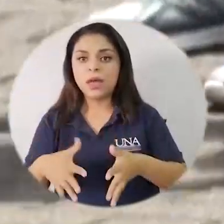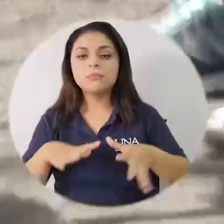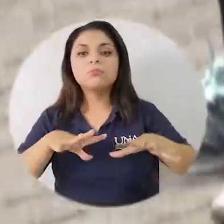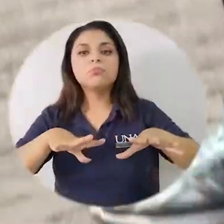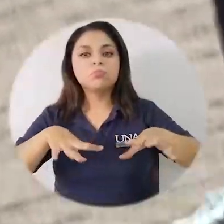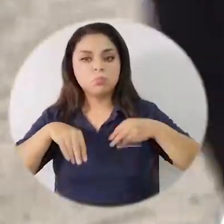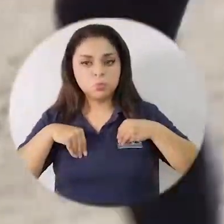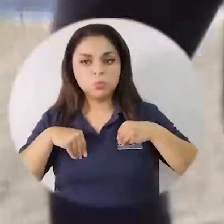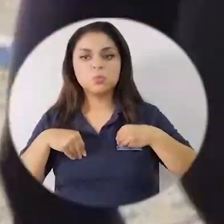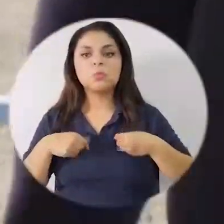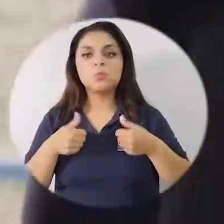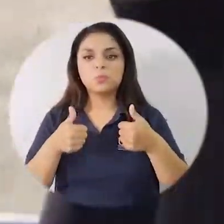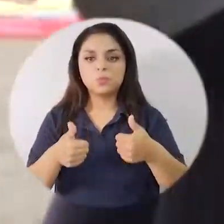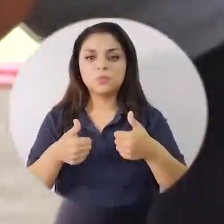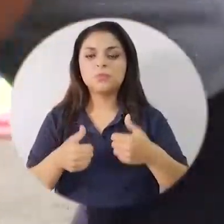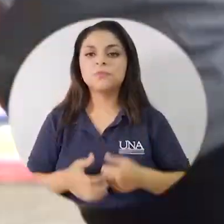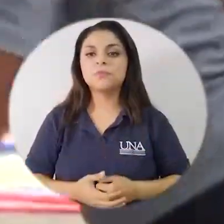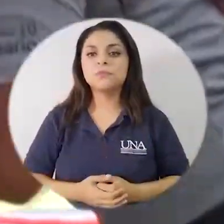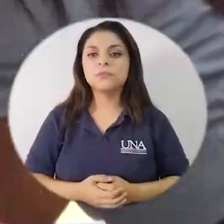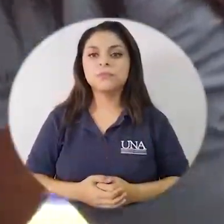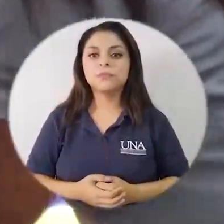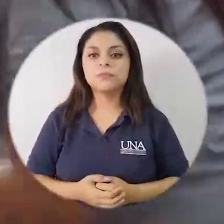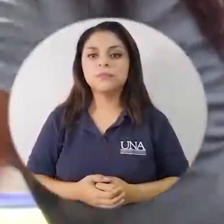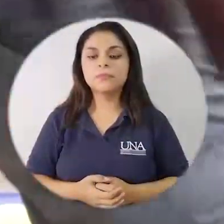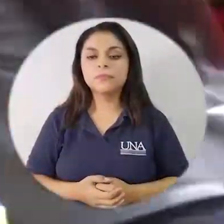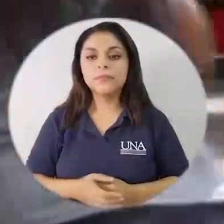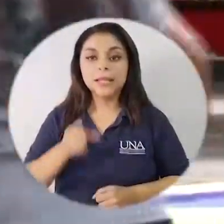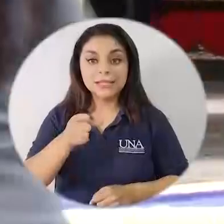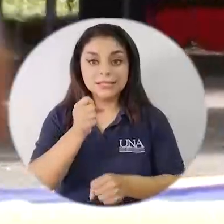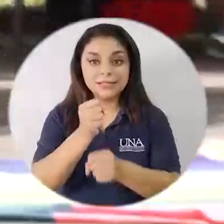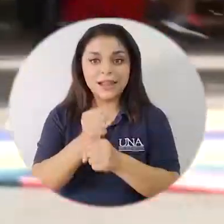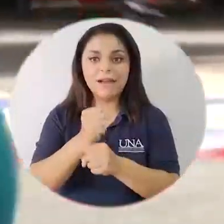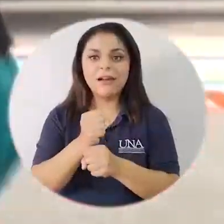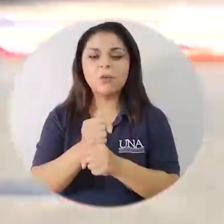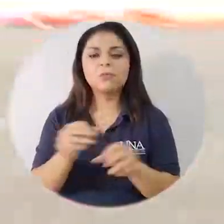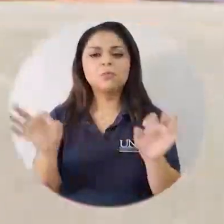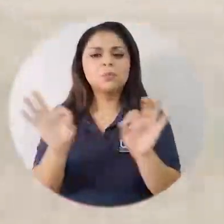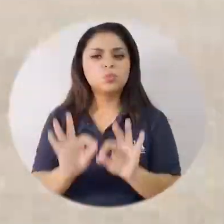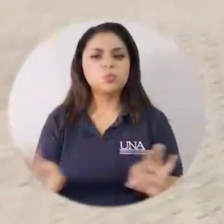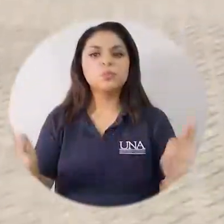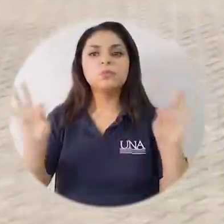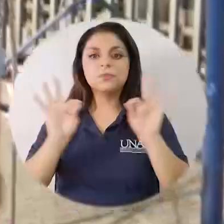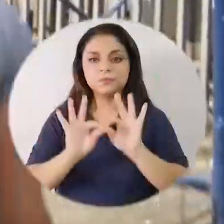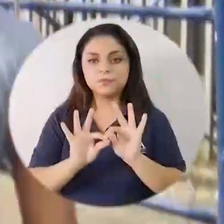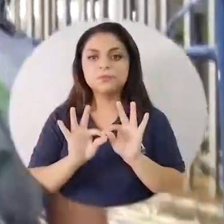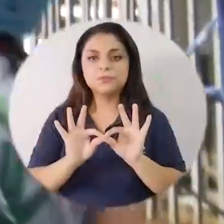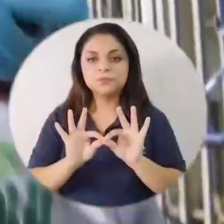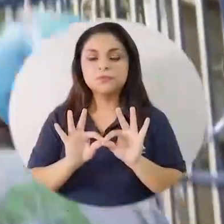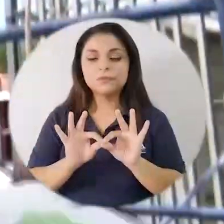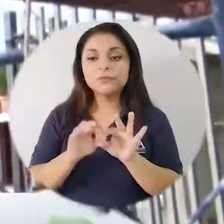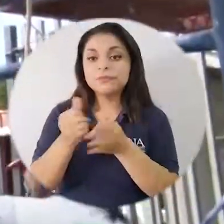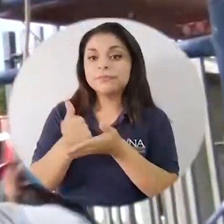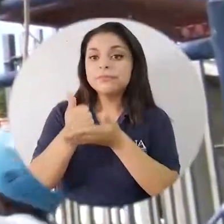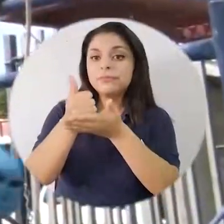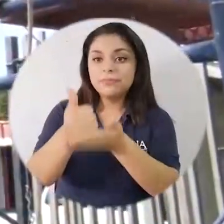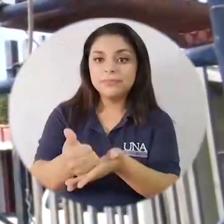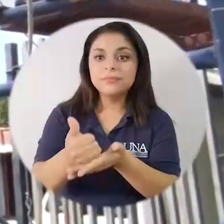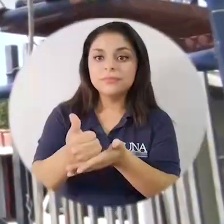personal o la población estudiantil. Es un trabajo muy, muy